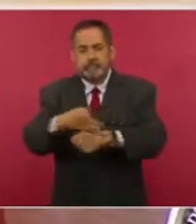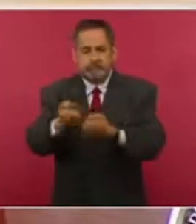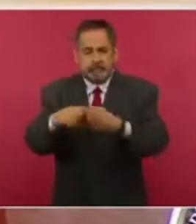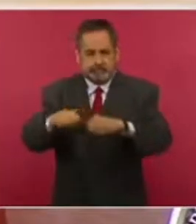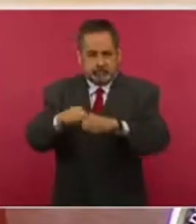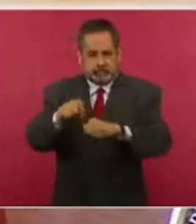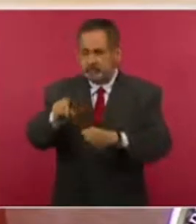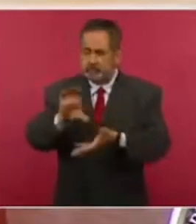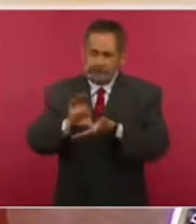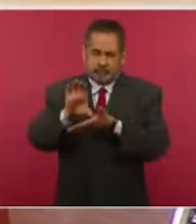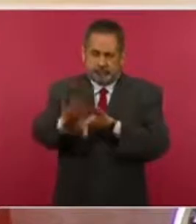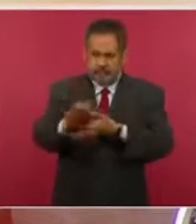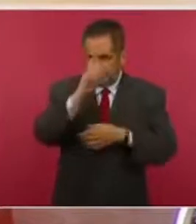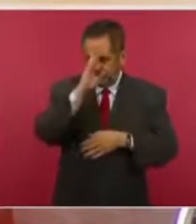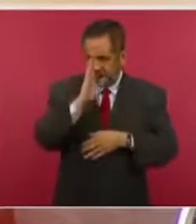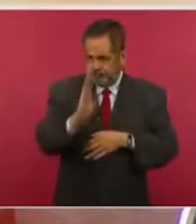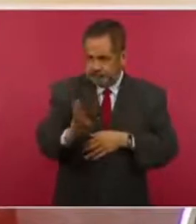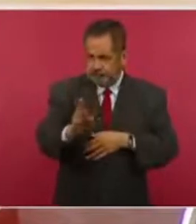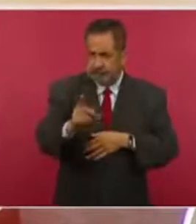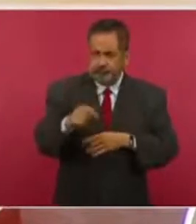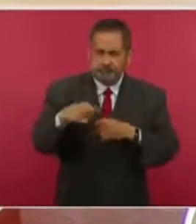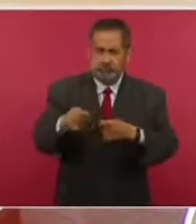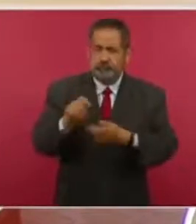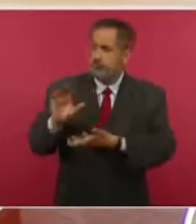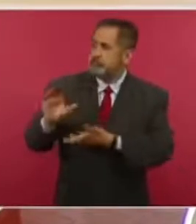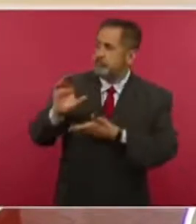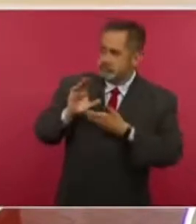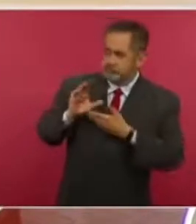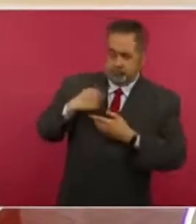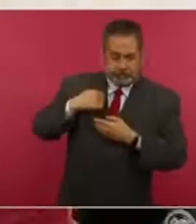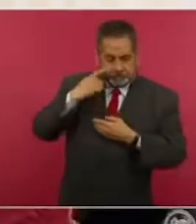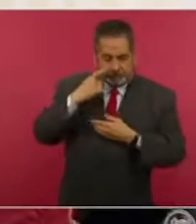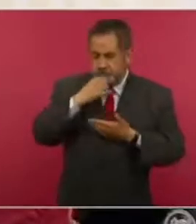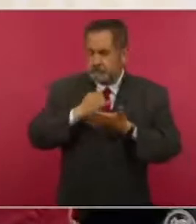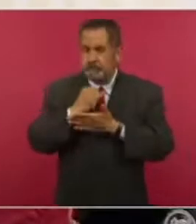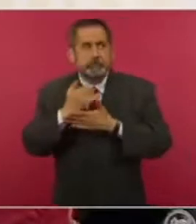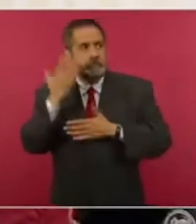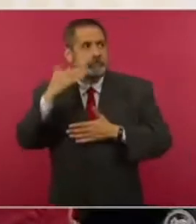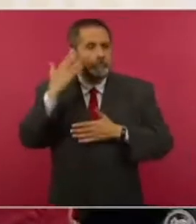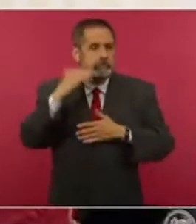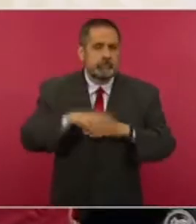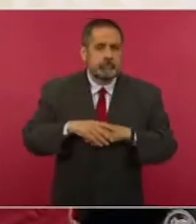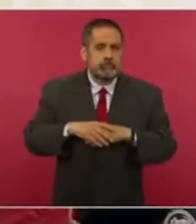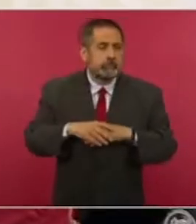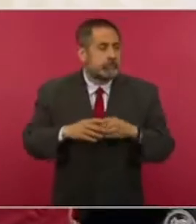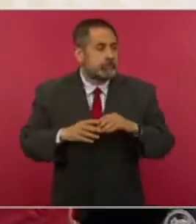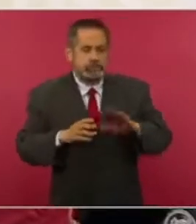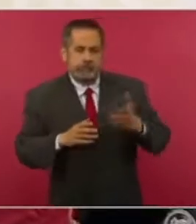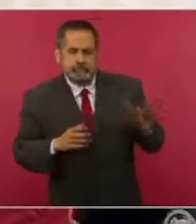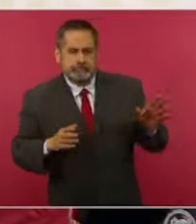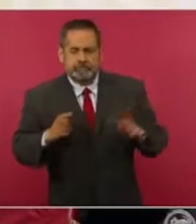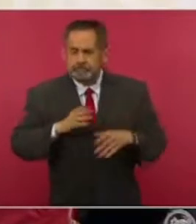familia para que realmente ellos decidan qué hacer con el dinero, sin intermediación. Además,